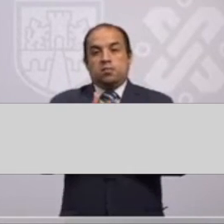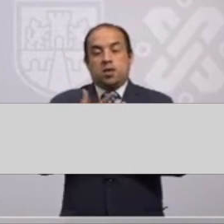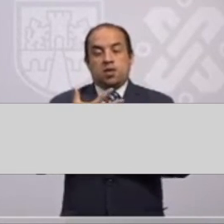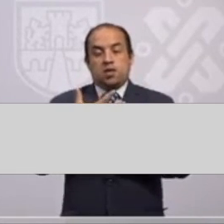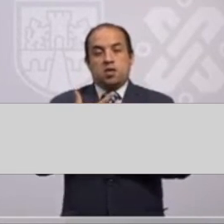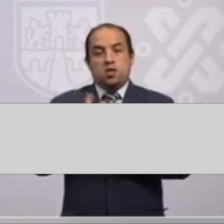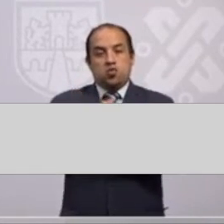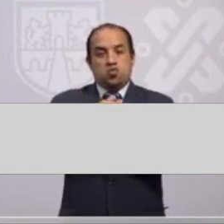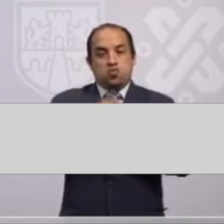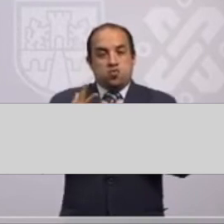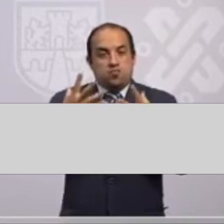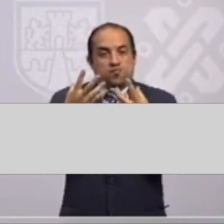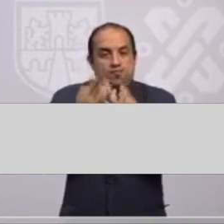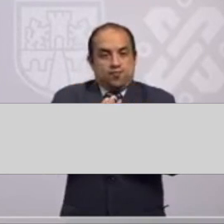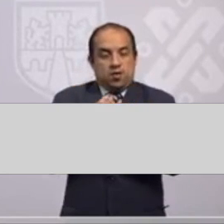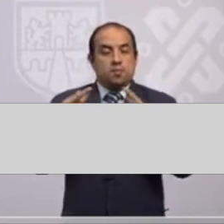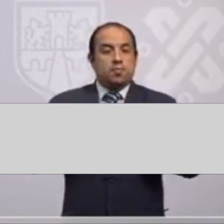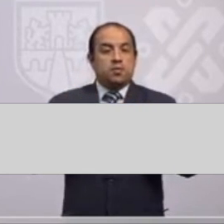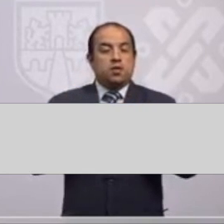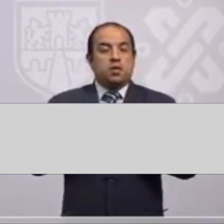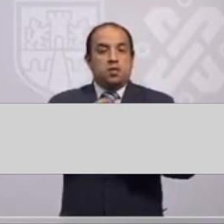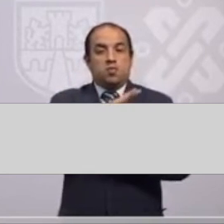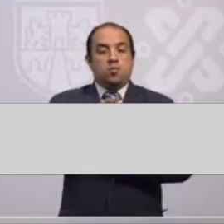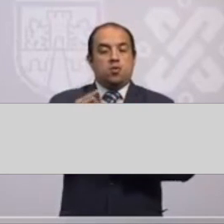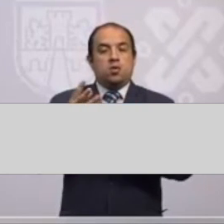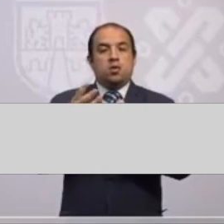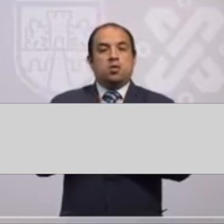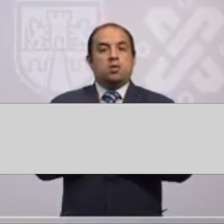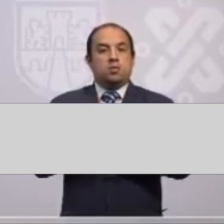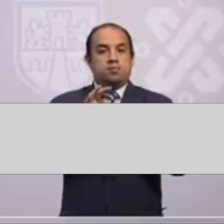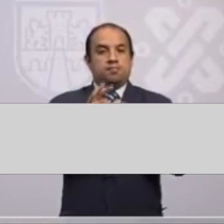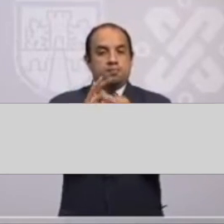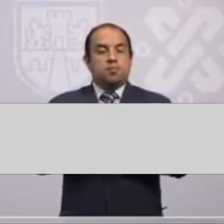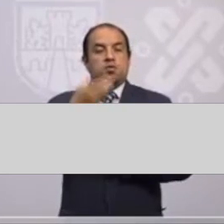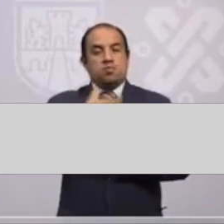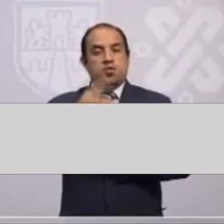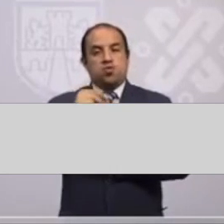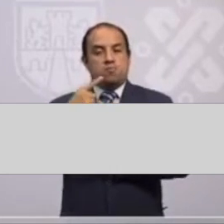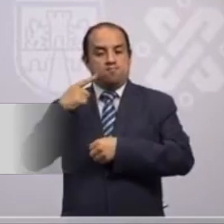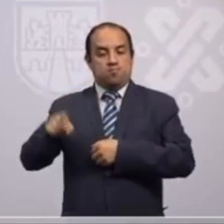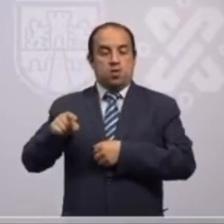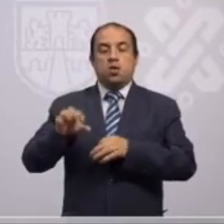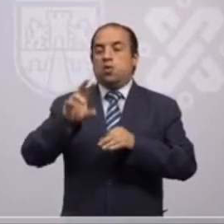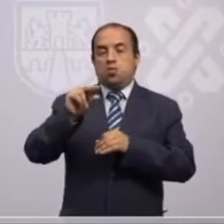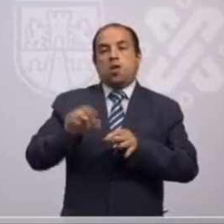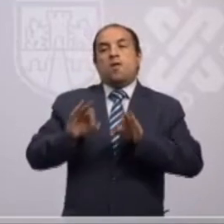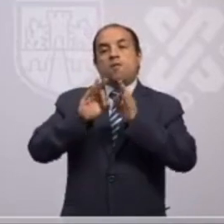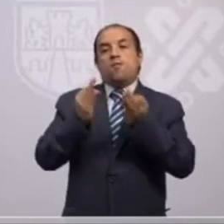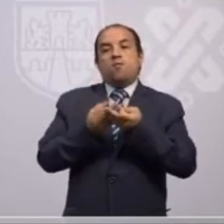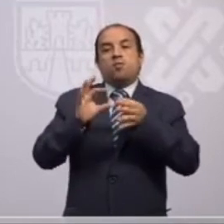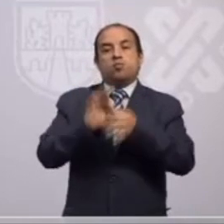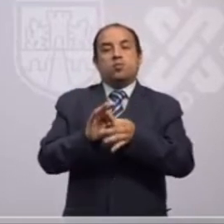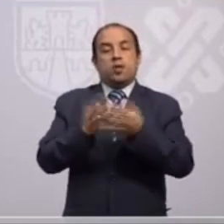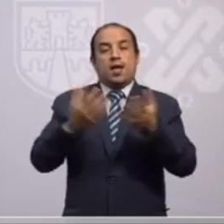semáforo color naranja, pero en esta ocasión al límite, debido a que las hospitalizaciones se mantienen a la alza. De acuerdo con la